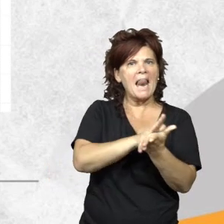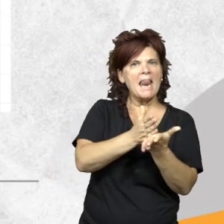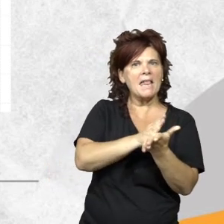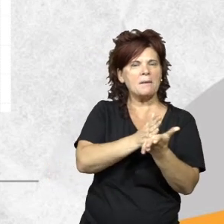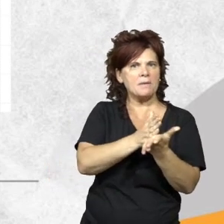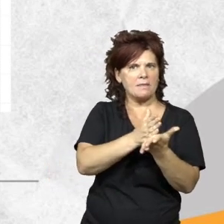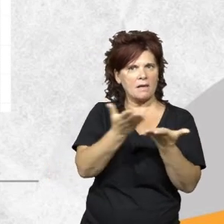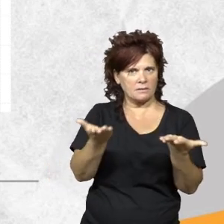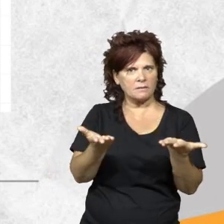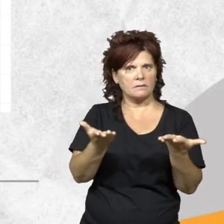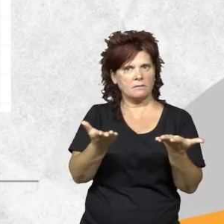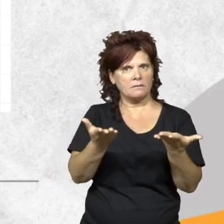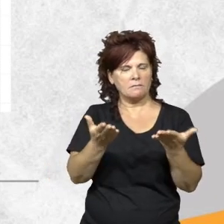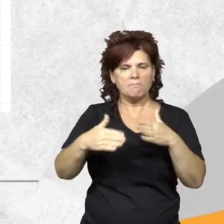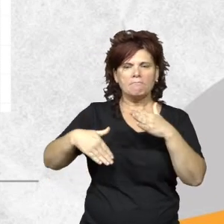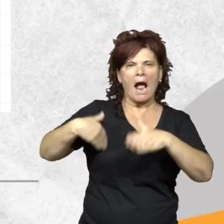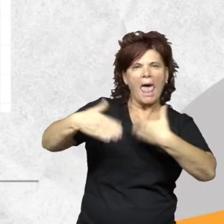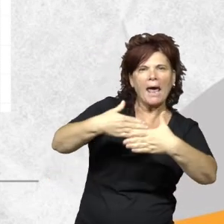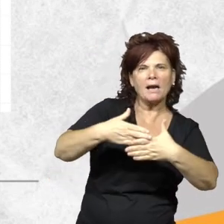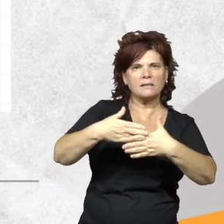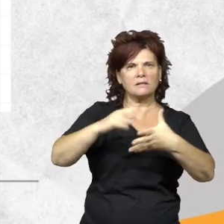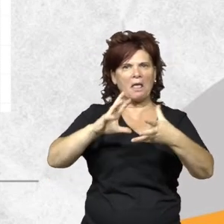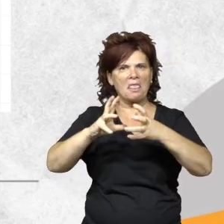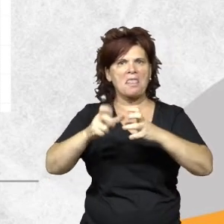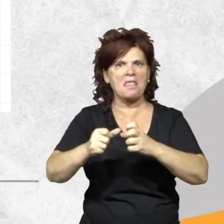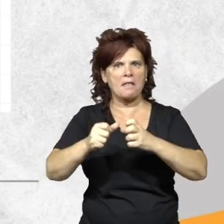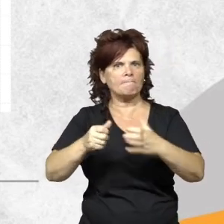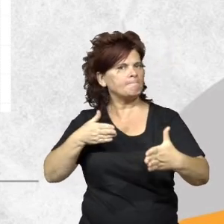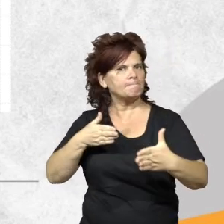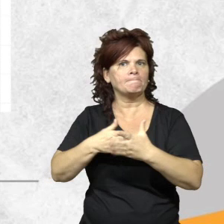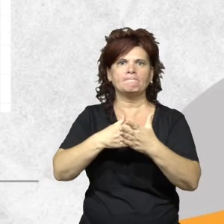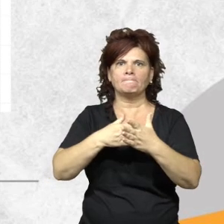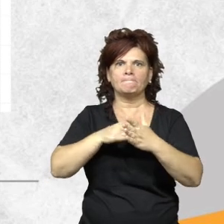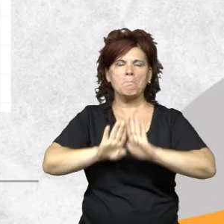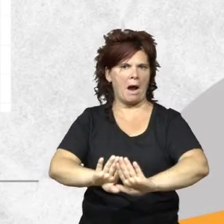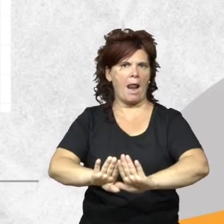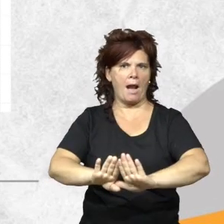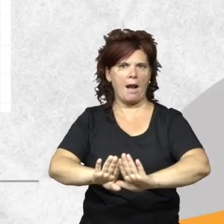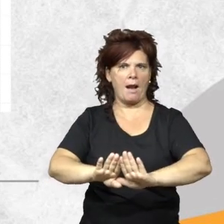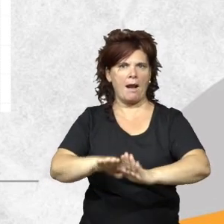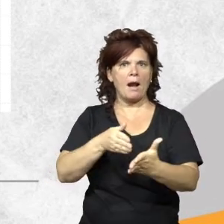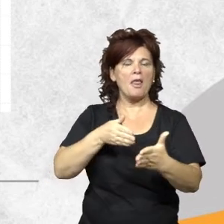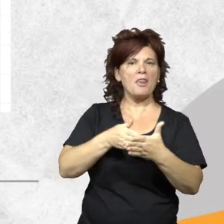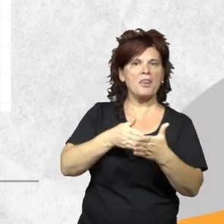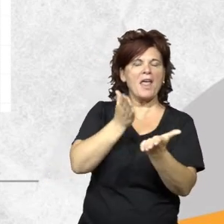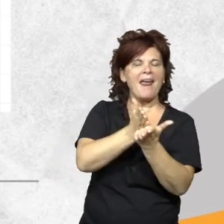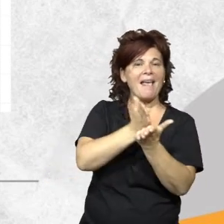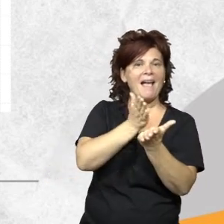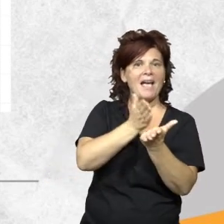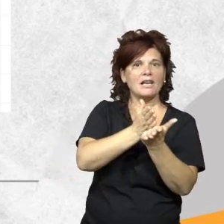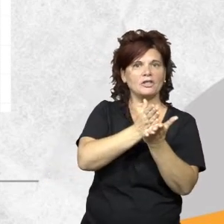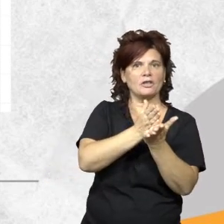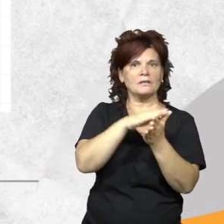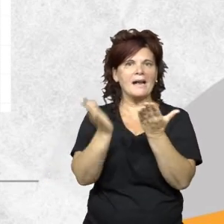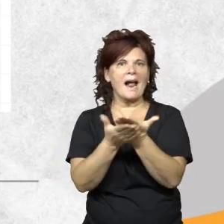licitud y evitar su ejercicio abusivo mediante una variedad de normas jurídicas que limitan los derechos y garantías individuales